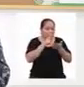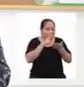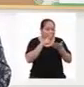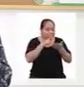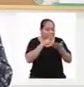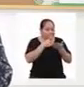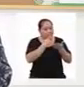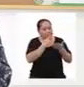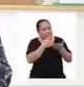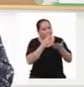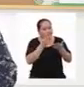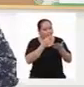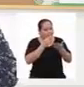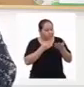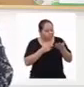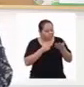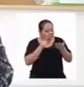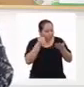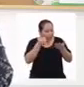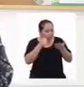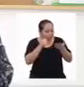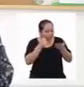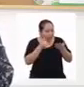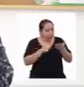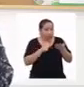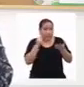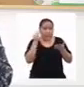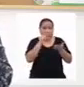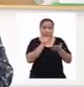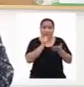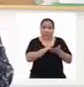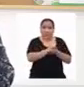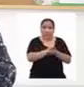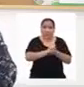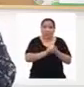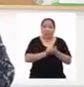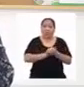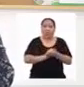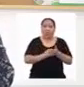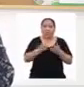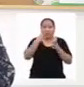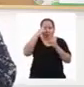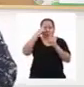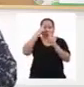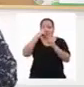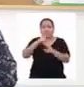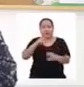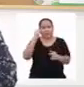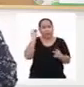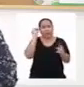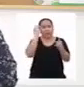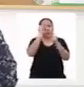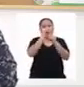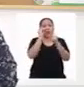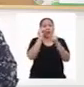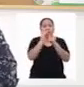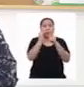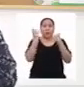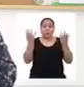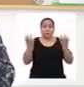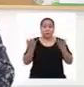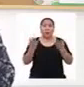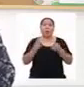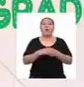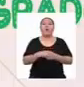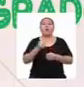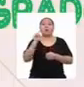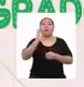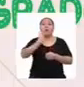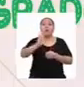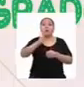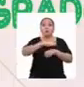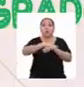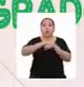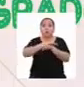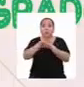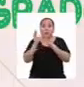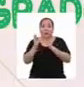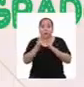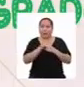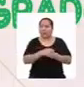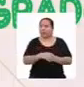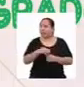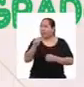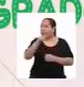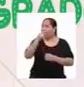te permitirá validar si el texto redactado cumple con el objetivo planteado en tu planificación. Tenemos